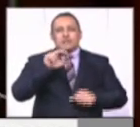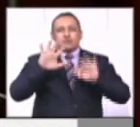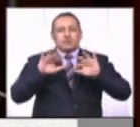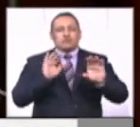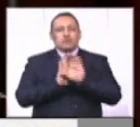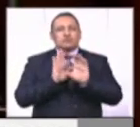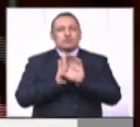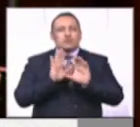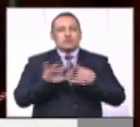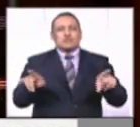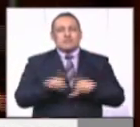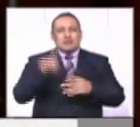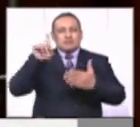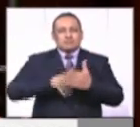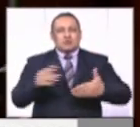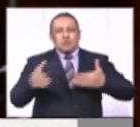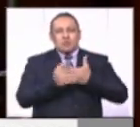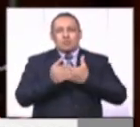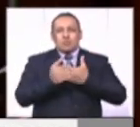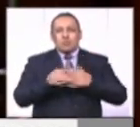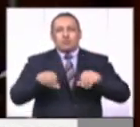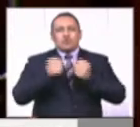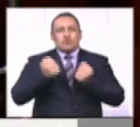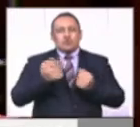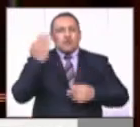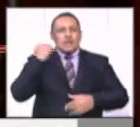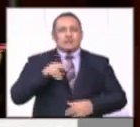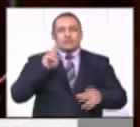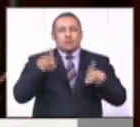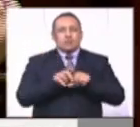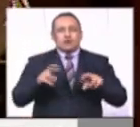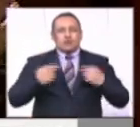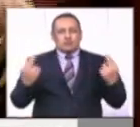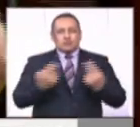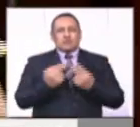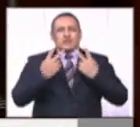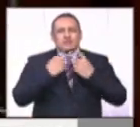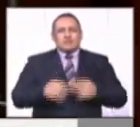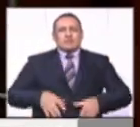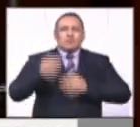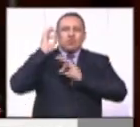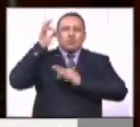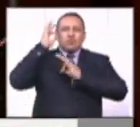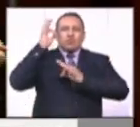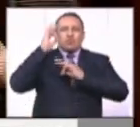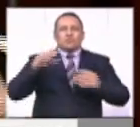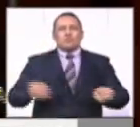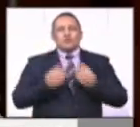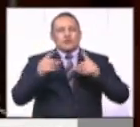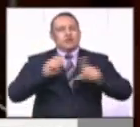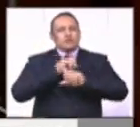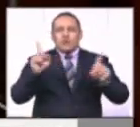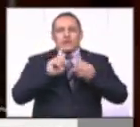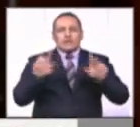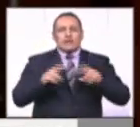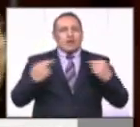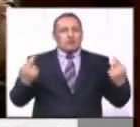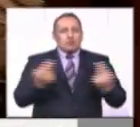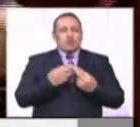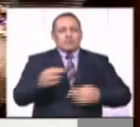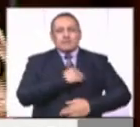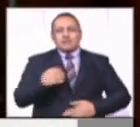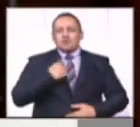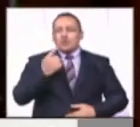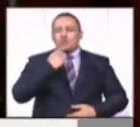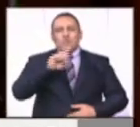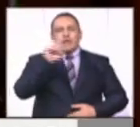Constitución vulneró o no en esas sesiones que parecían más bien mítines porque no eran sesiones descentralizadas no